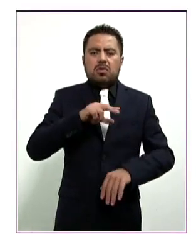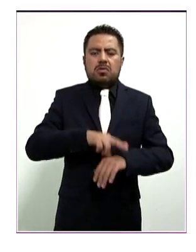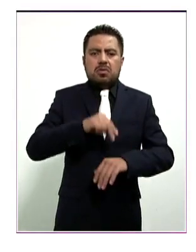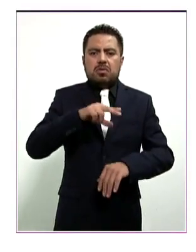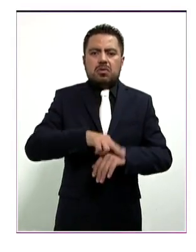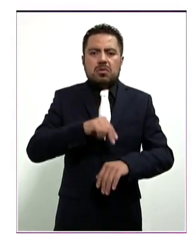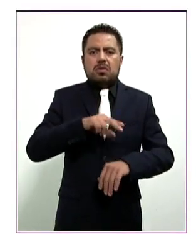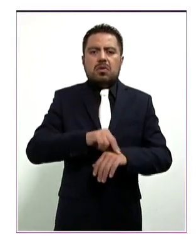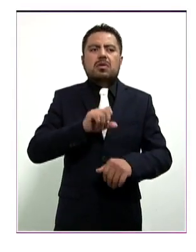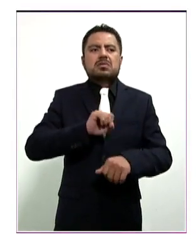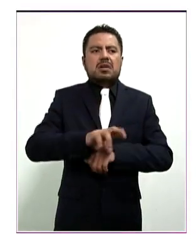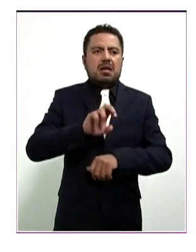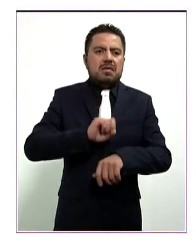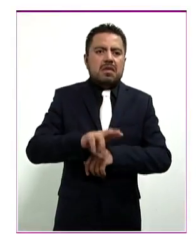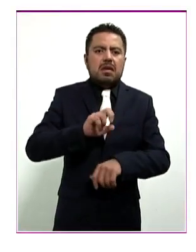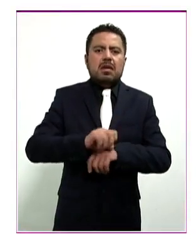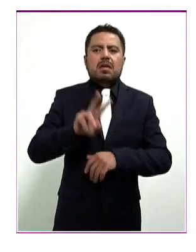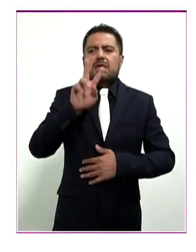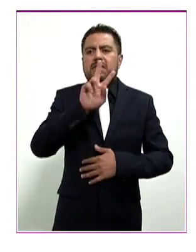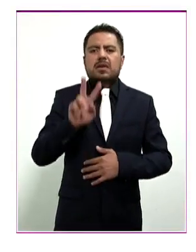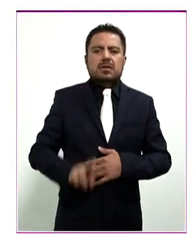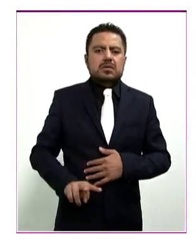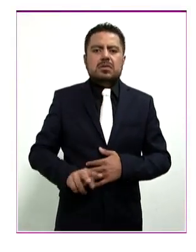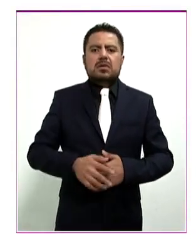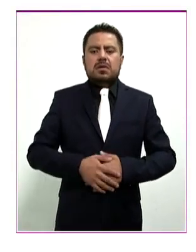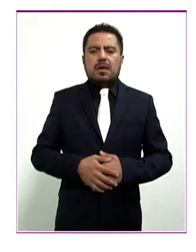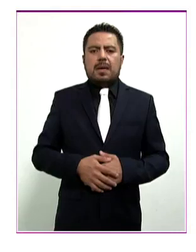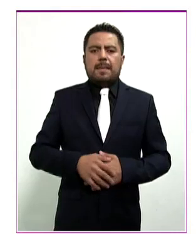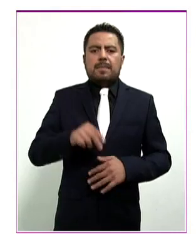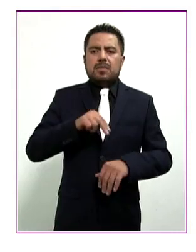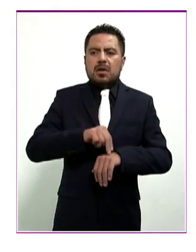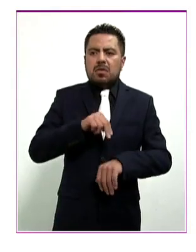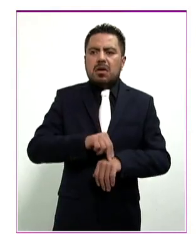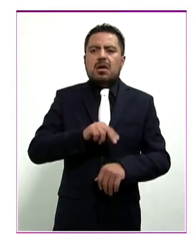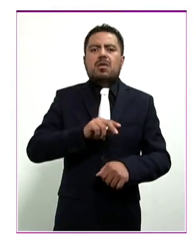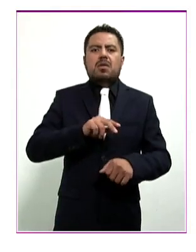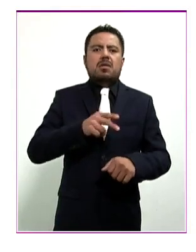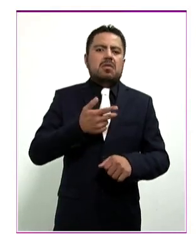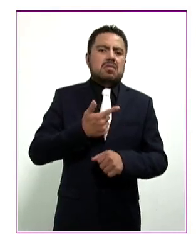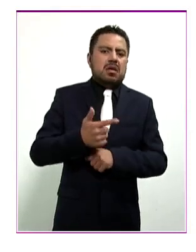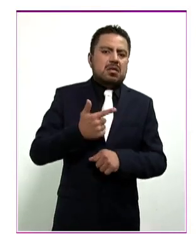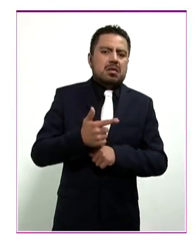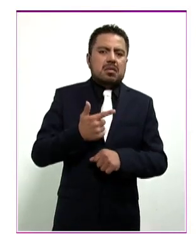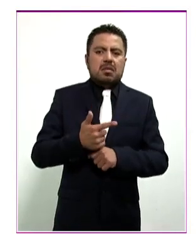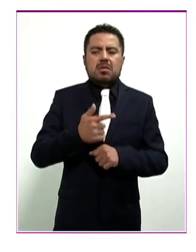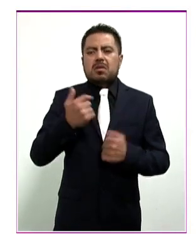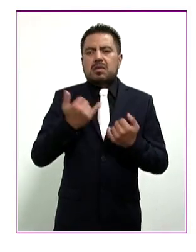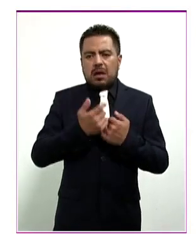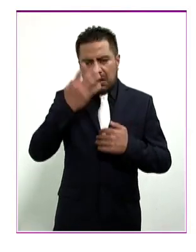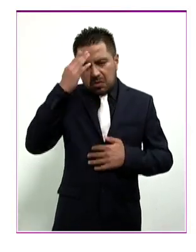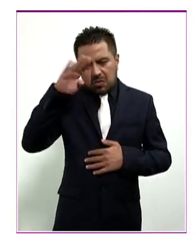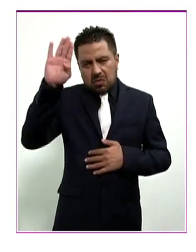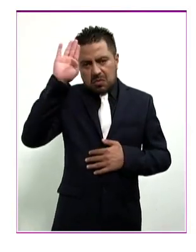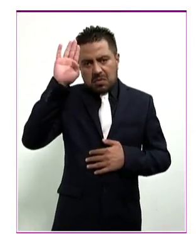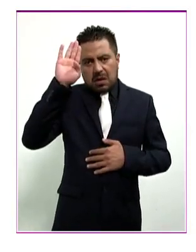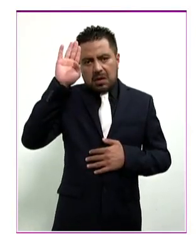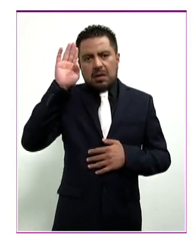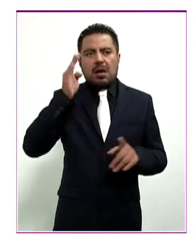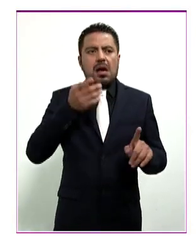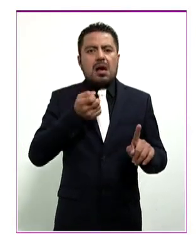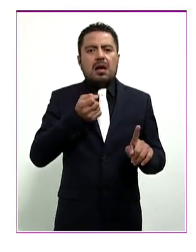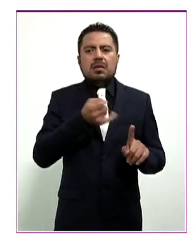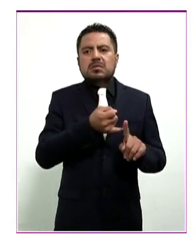hondureños, salvadoreños, venezolanos, nicaragüenses, guatemaltecos y cubanos. Son